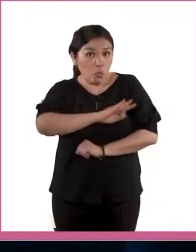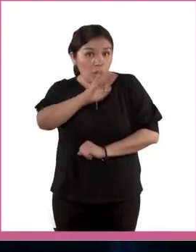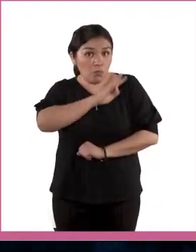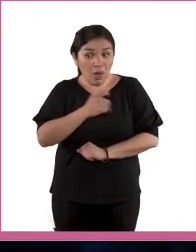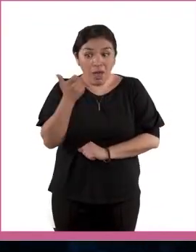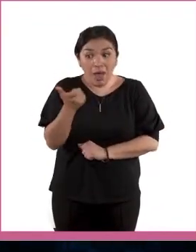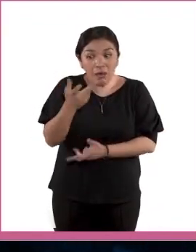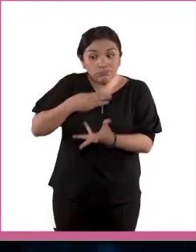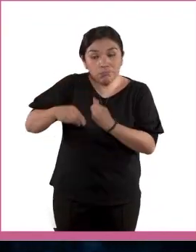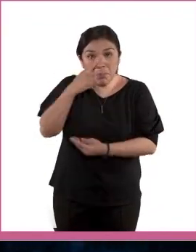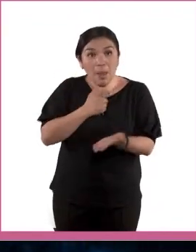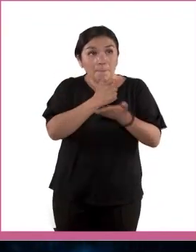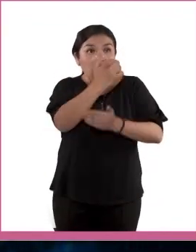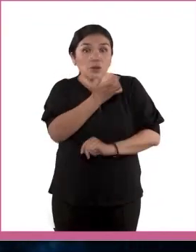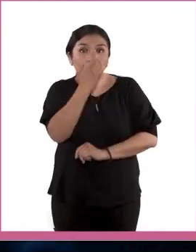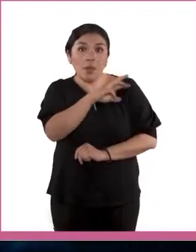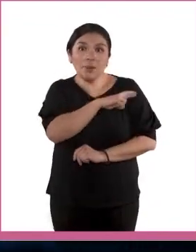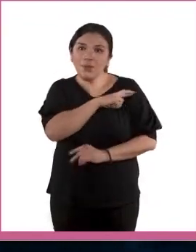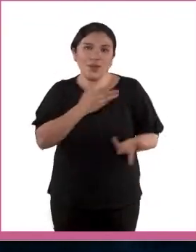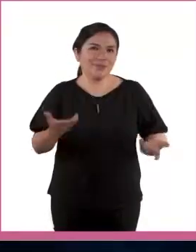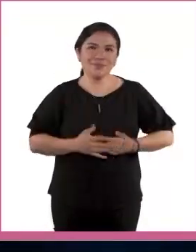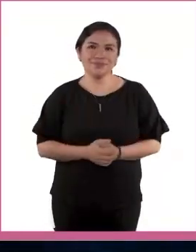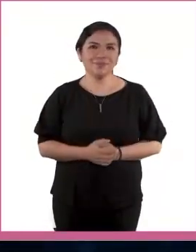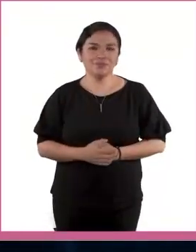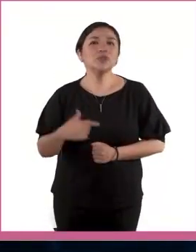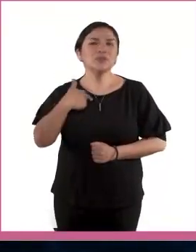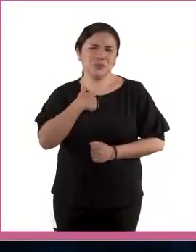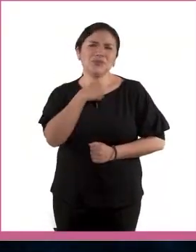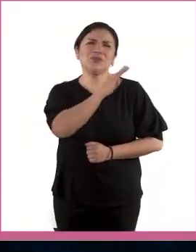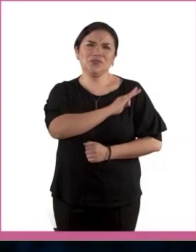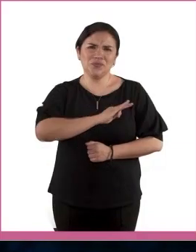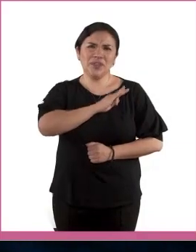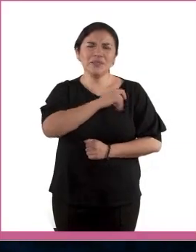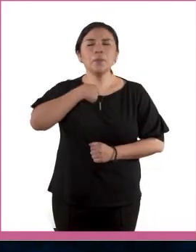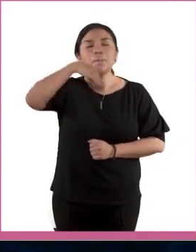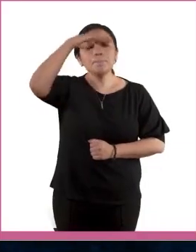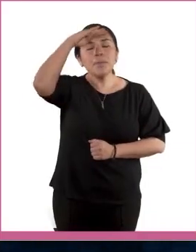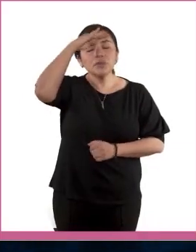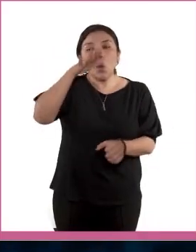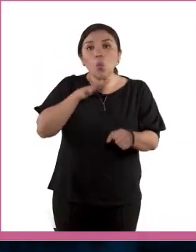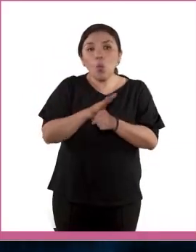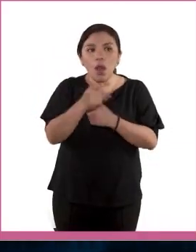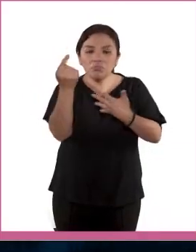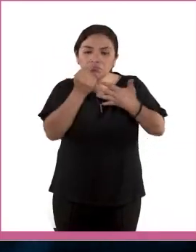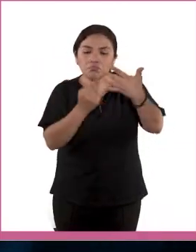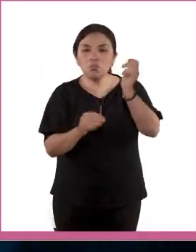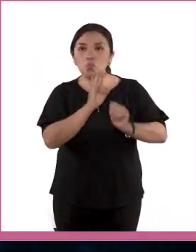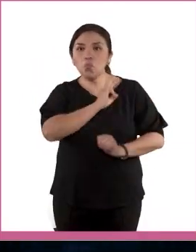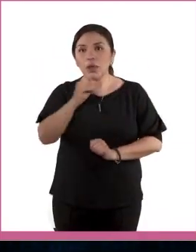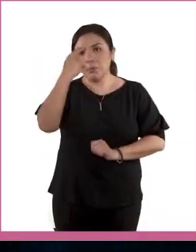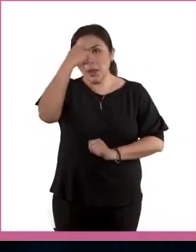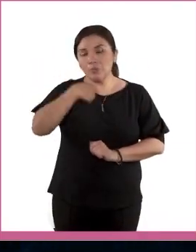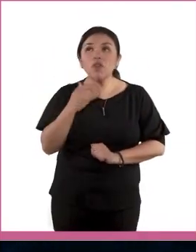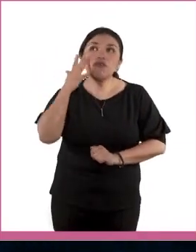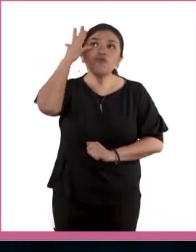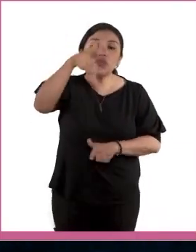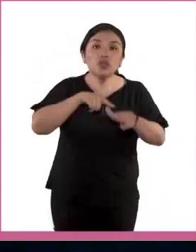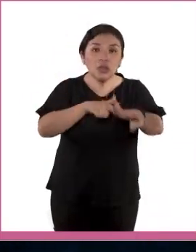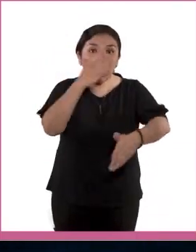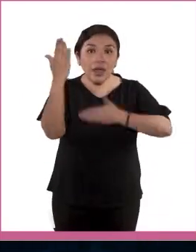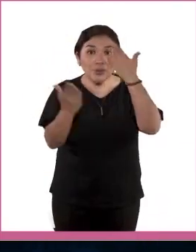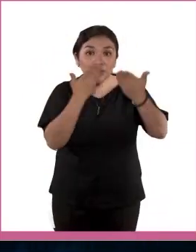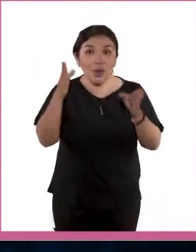la capacidad económica para pagar una escuela privada. Me encuentro feliz de pensar en qué opciones pudiera considerar para